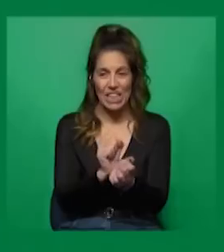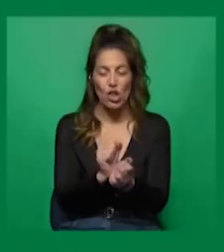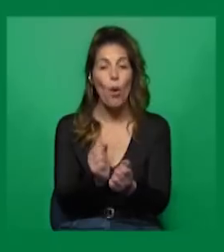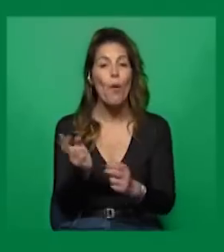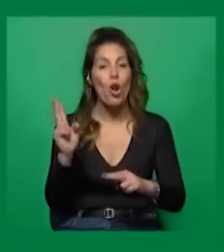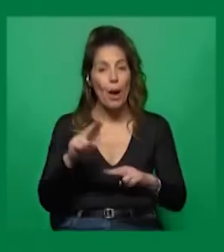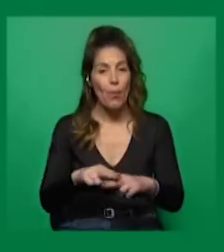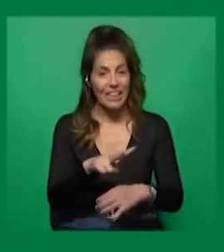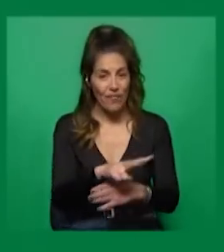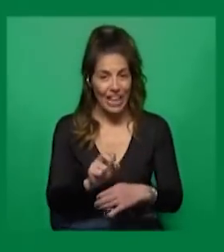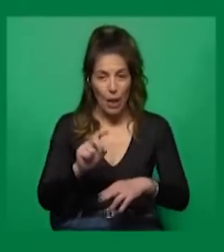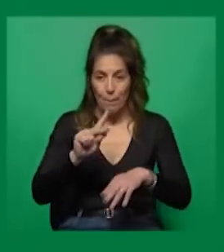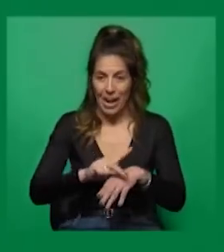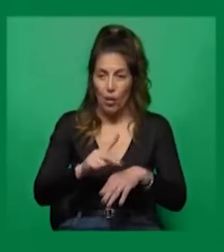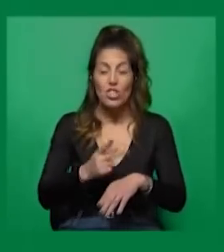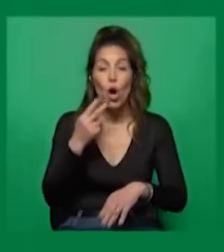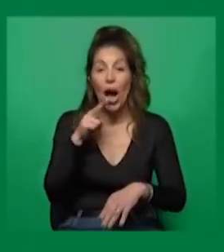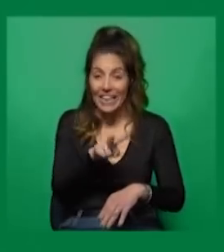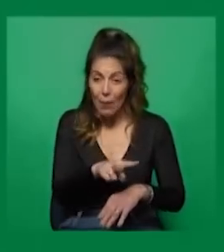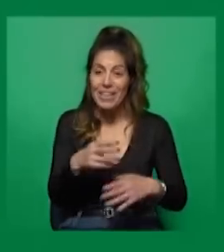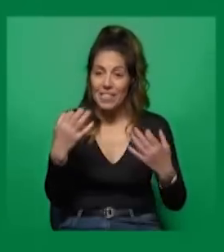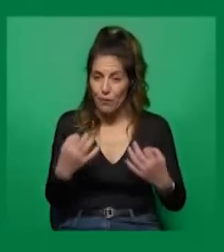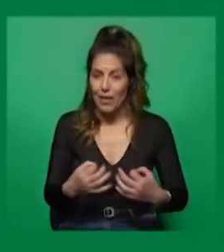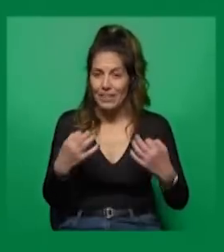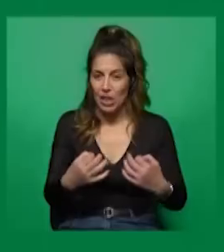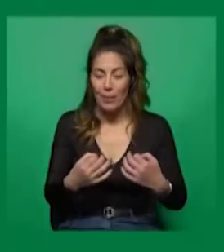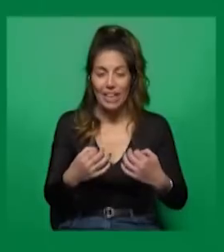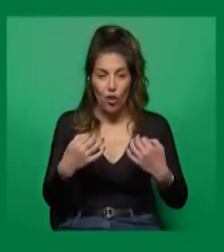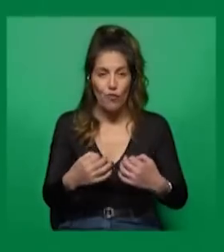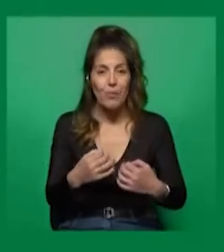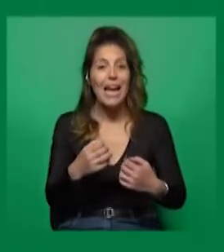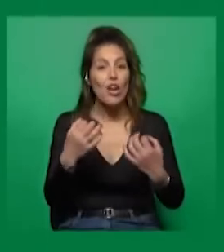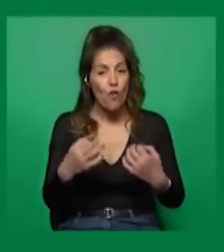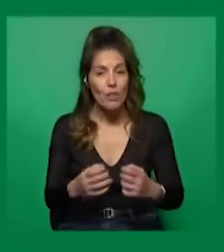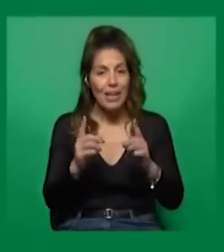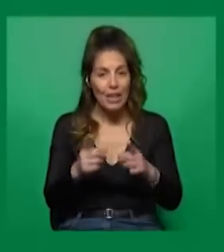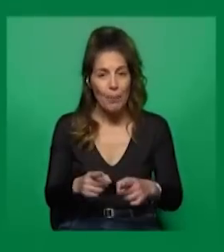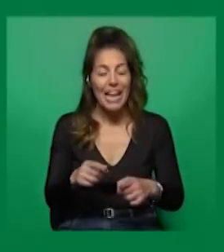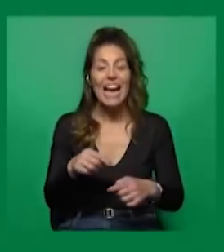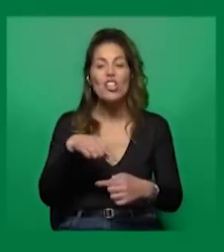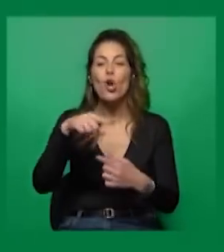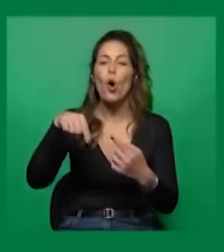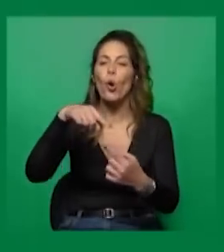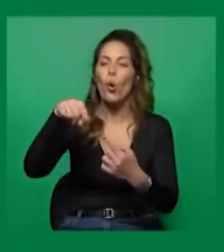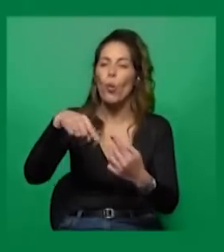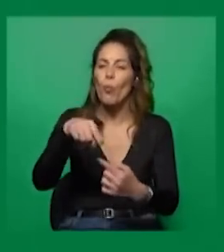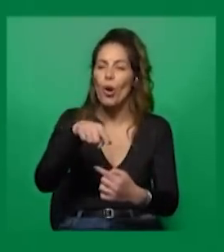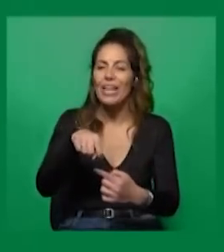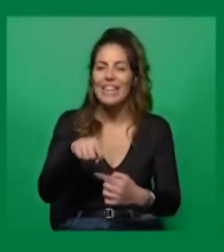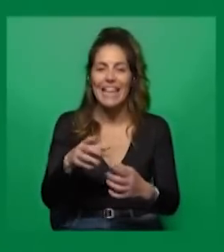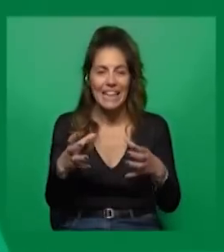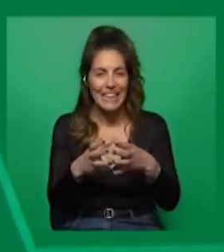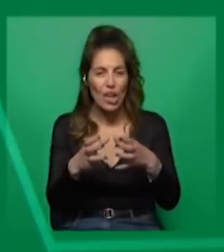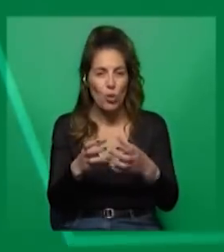muerte del fiscal paraguayo habrá que ver si esto efectivamente Se confirma y confirma aquellos rumores de que este grupo